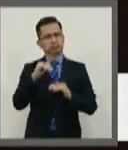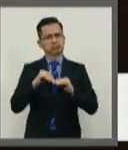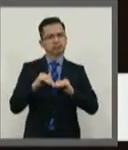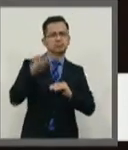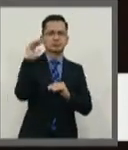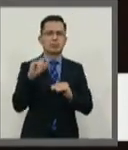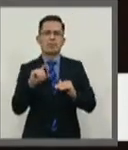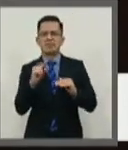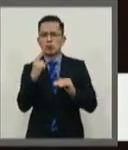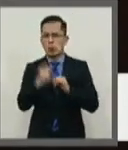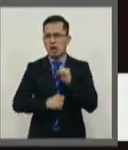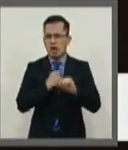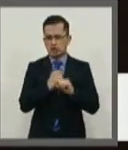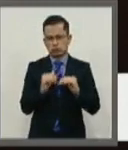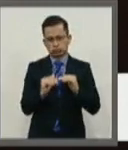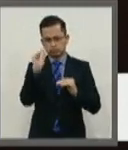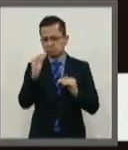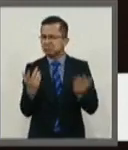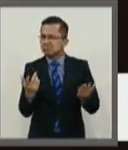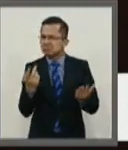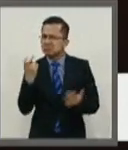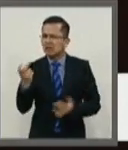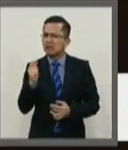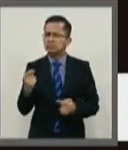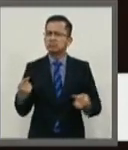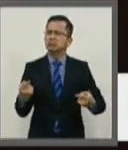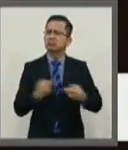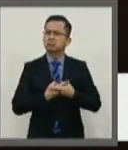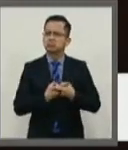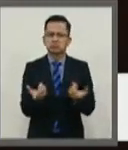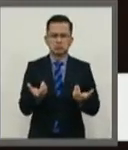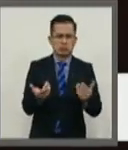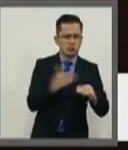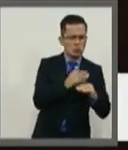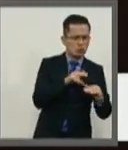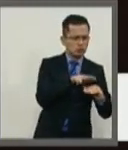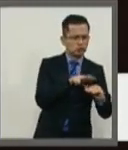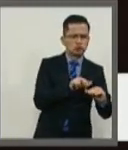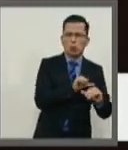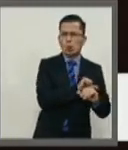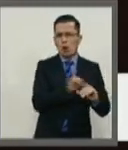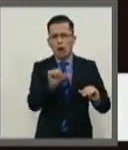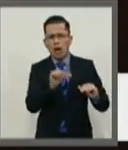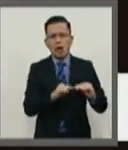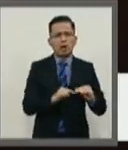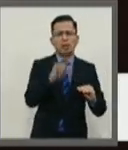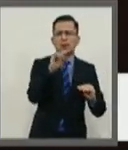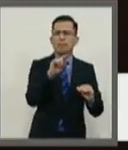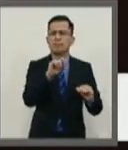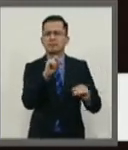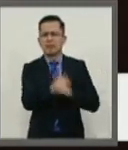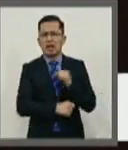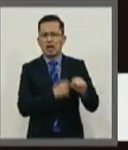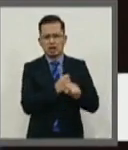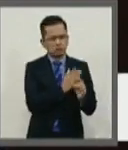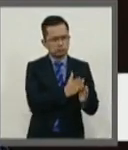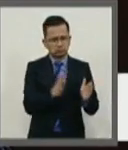de ser ciudadano desde los 18 años, desde los 18 a los 20 años con 11 meses y 29